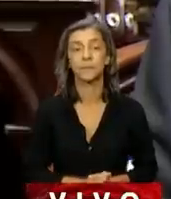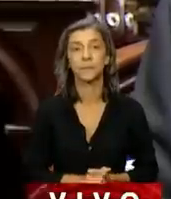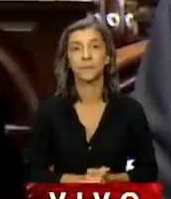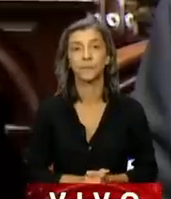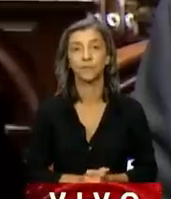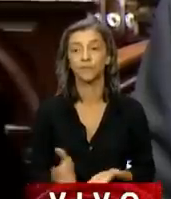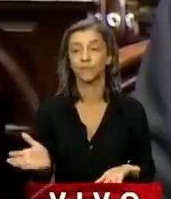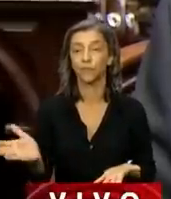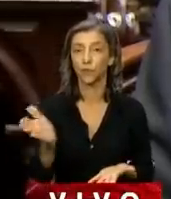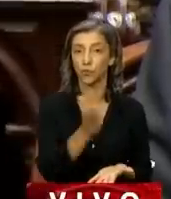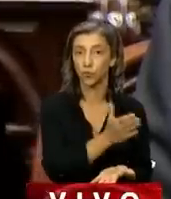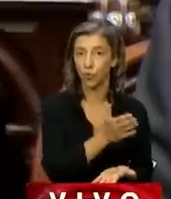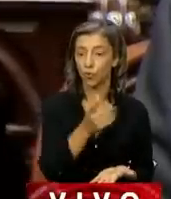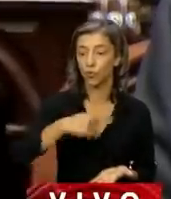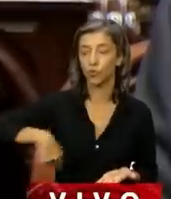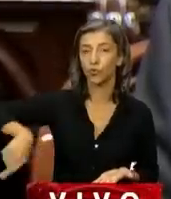tengo clara convicción